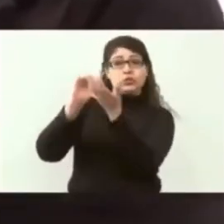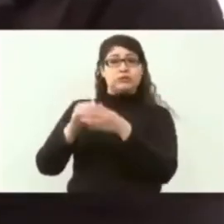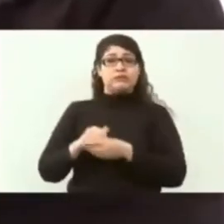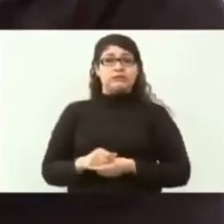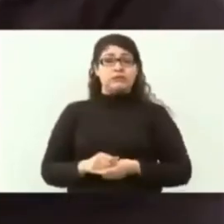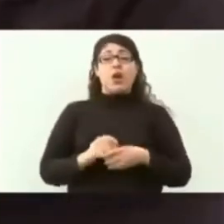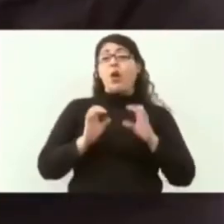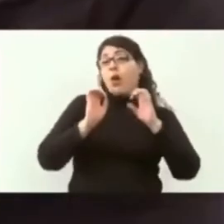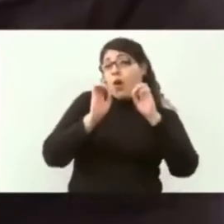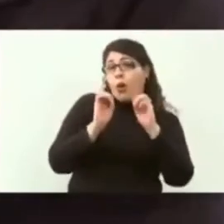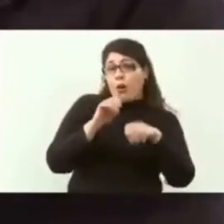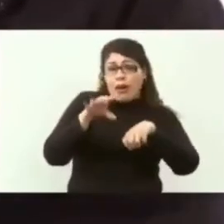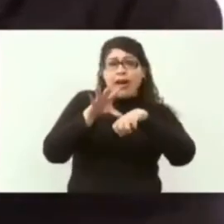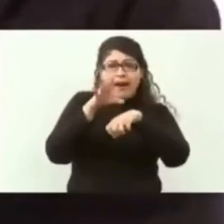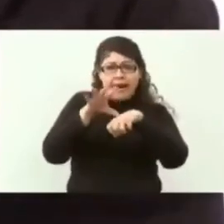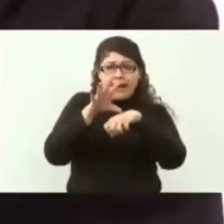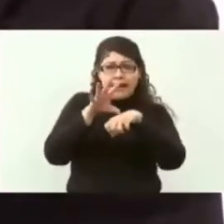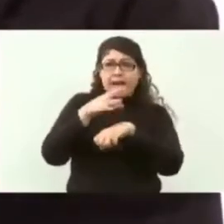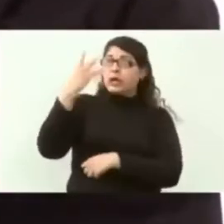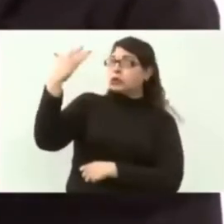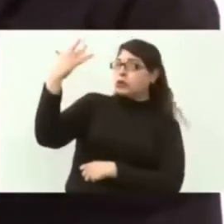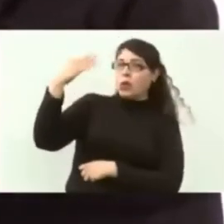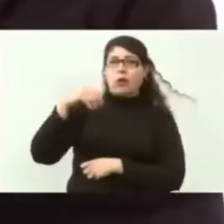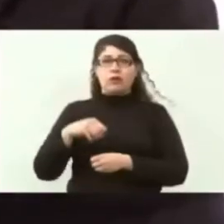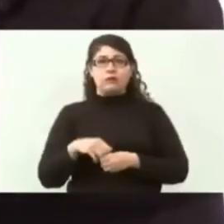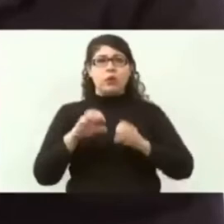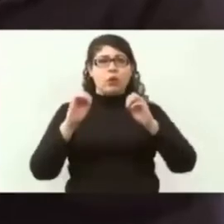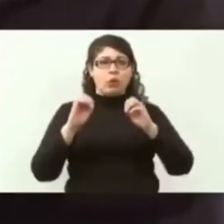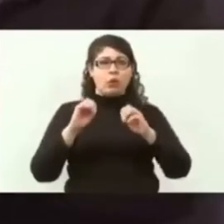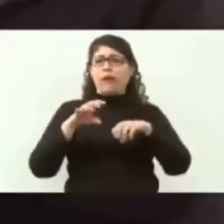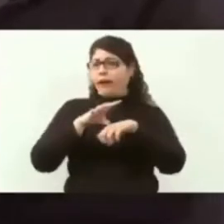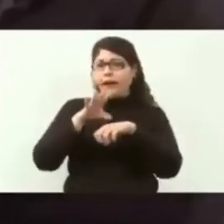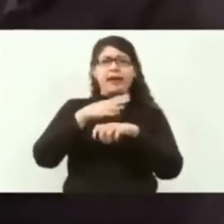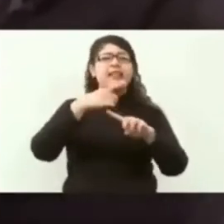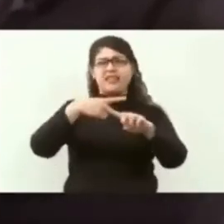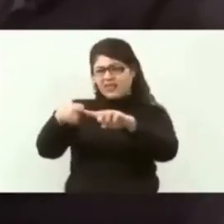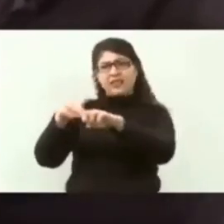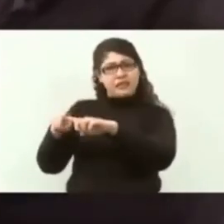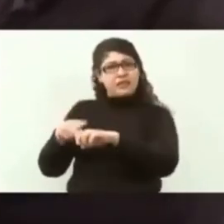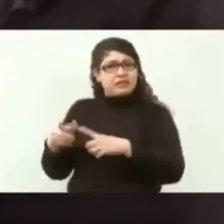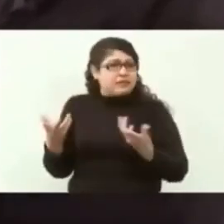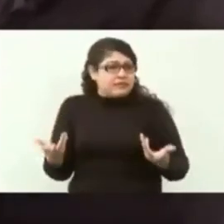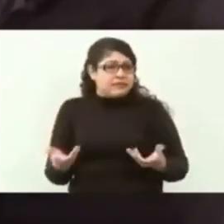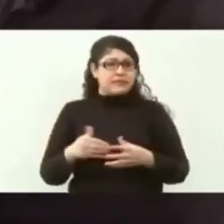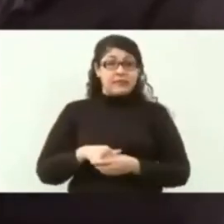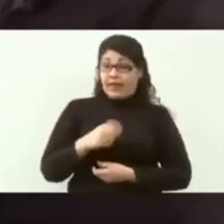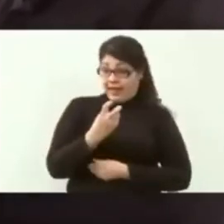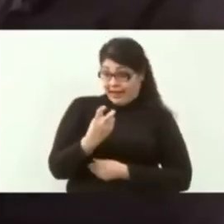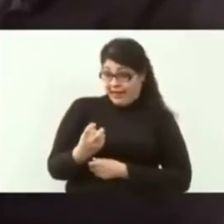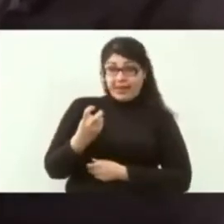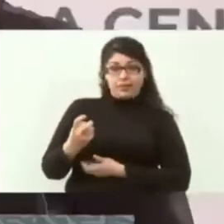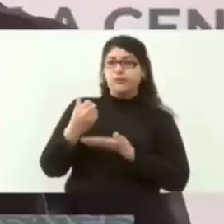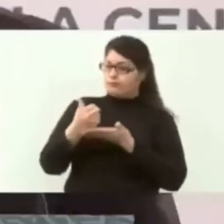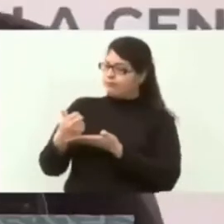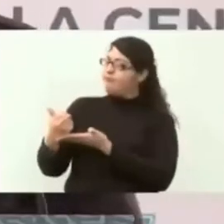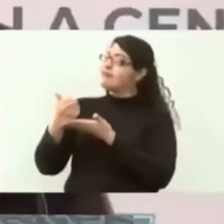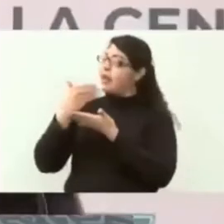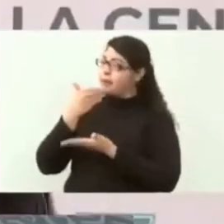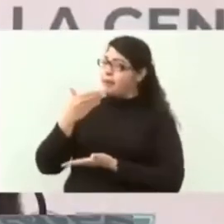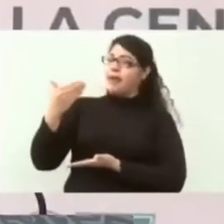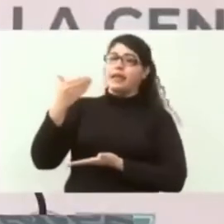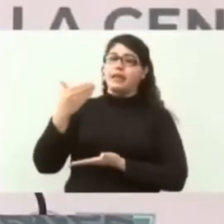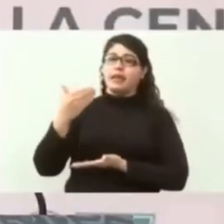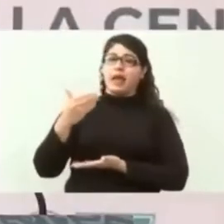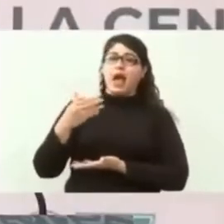o energía solar, energías que en efecto no contaminan,